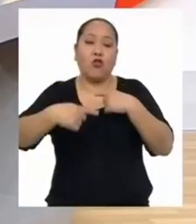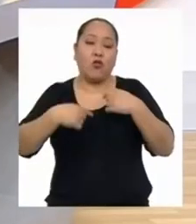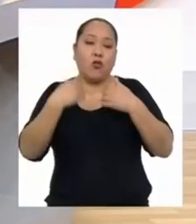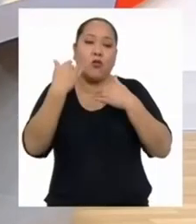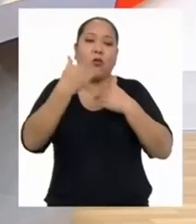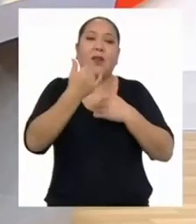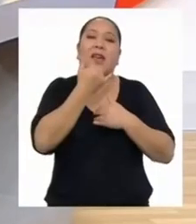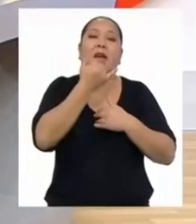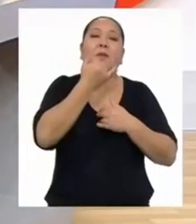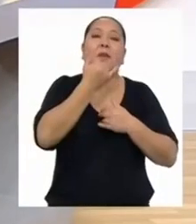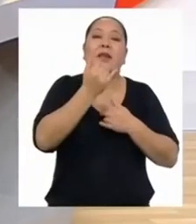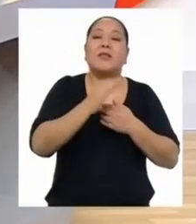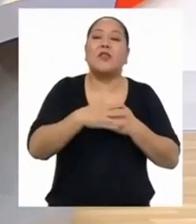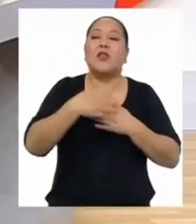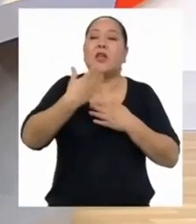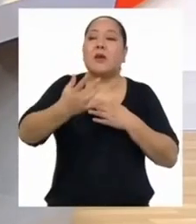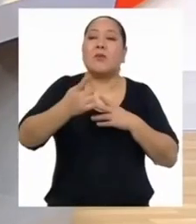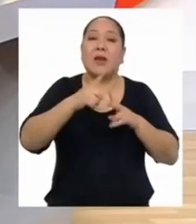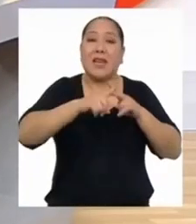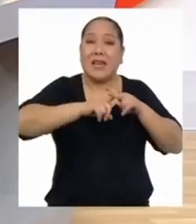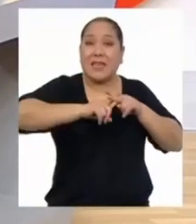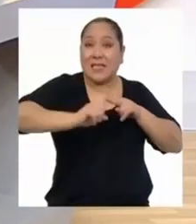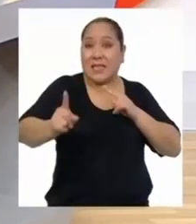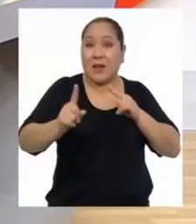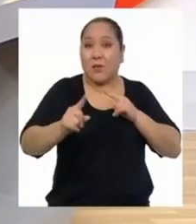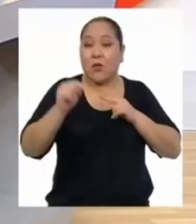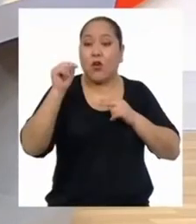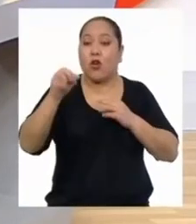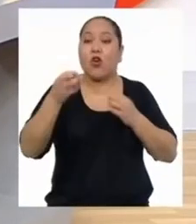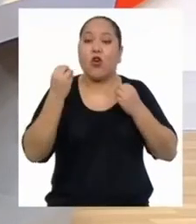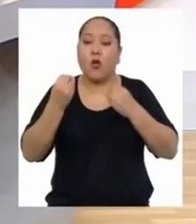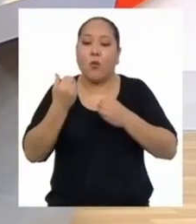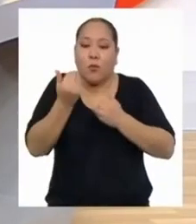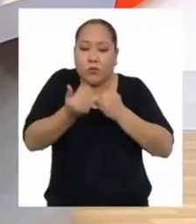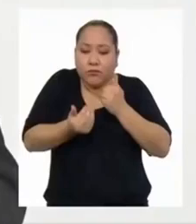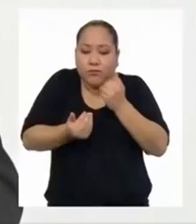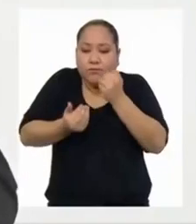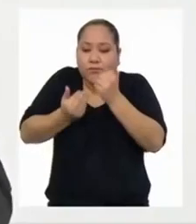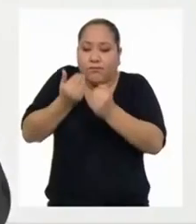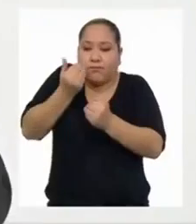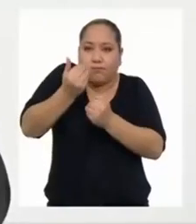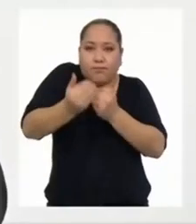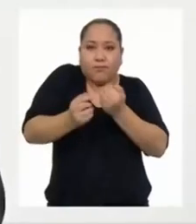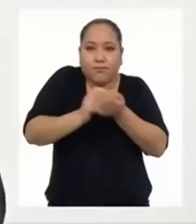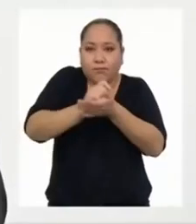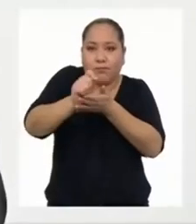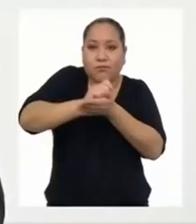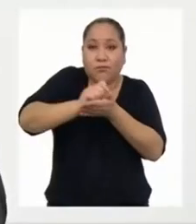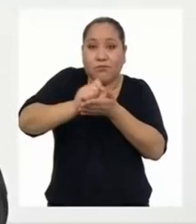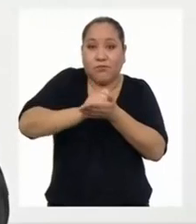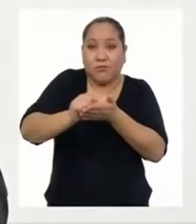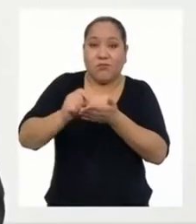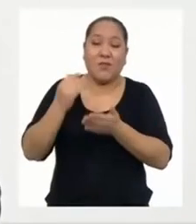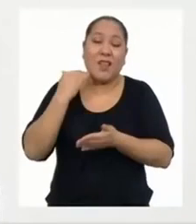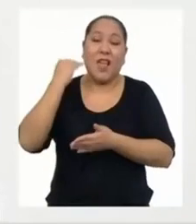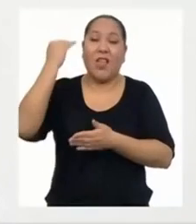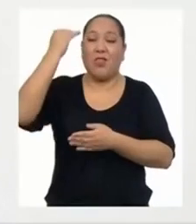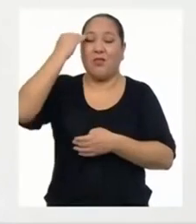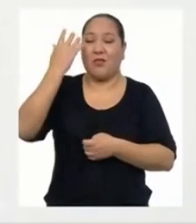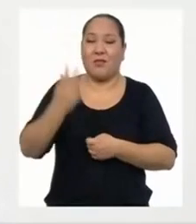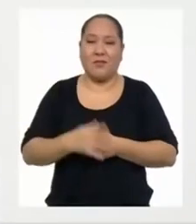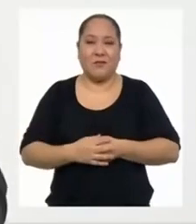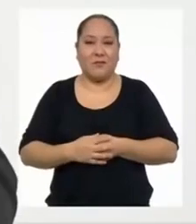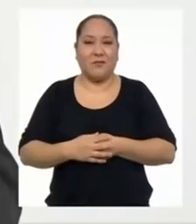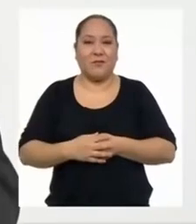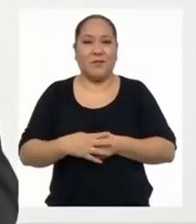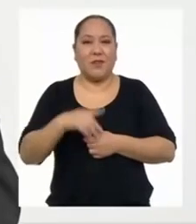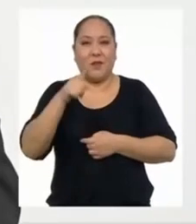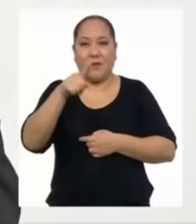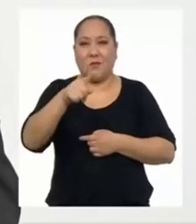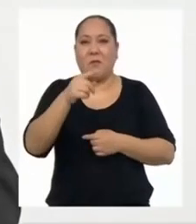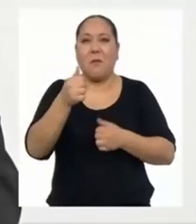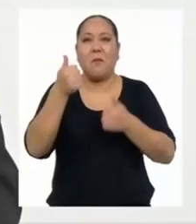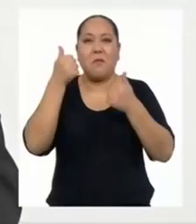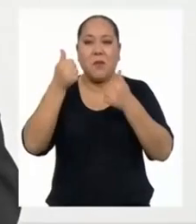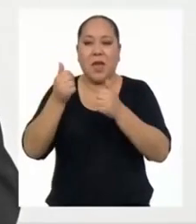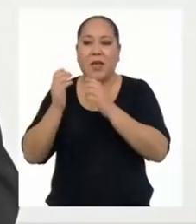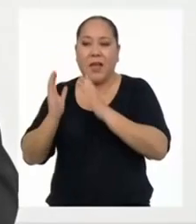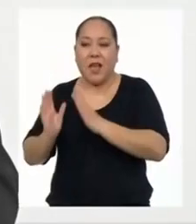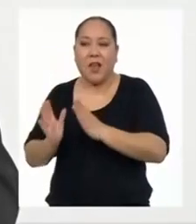y cómo finalmente fue construyendo su éxito como autor ya de adulto. ¡Qué buena observación eso del orden de los